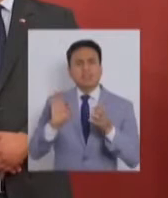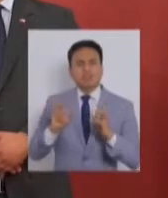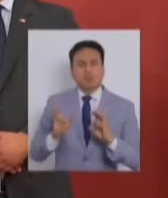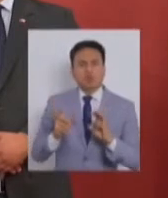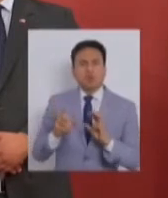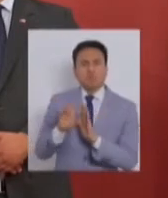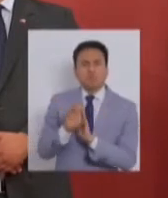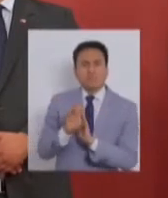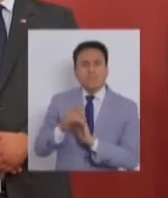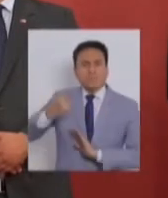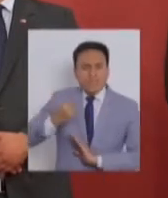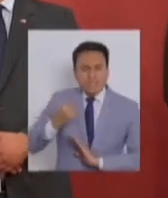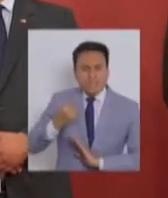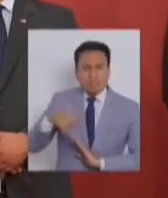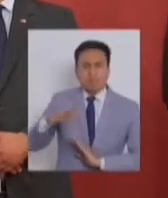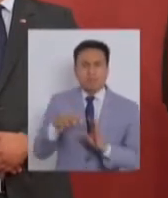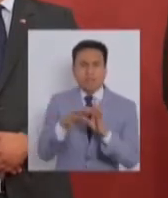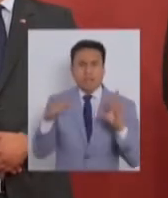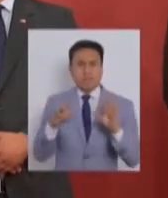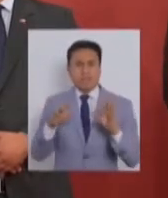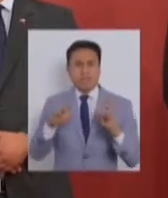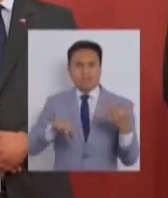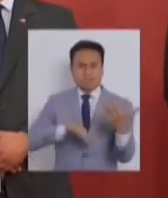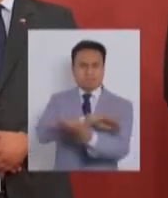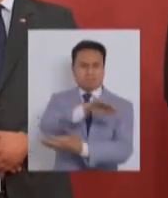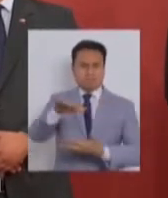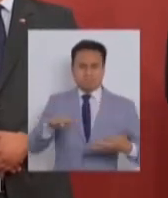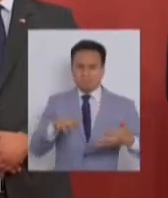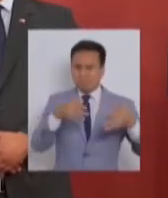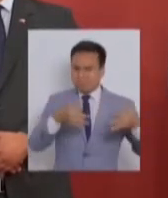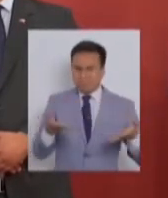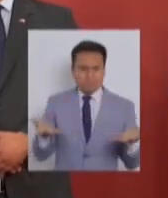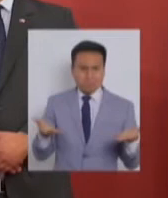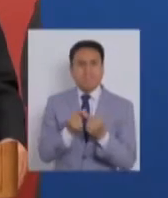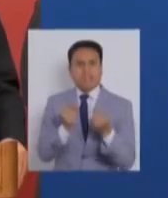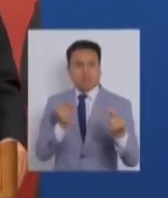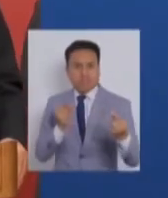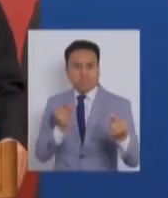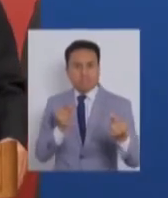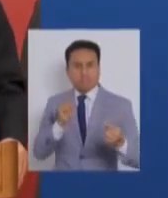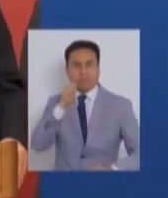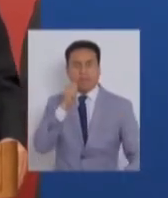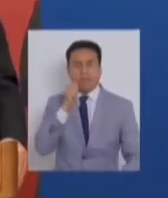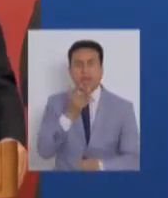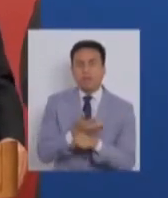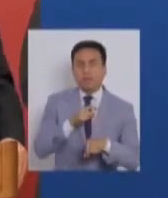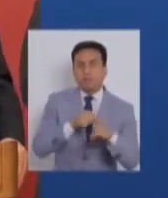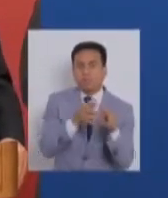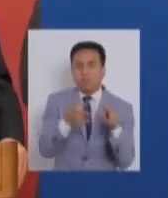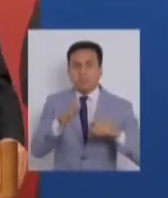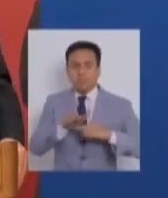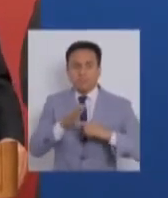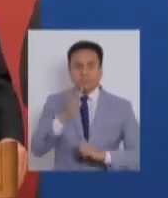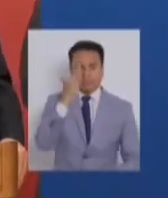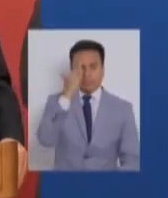trasvasijamiento de votos al candidato de gobierno, que recuperó un poco los grados de credibilidad por errores brutales del candidato de ultraderecha,